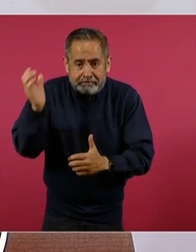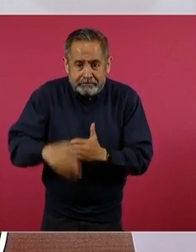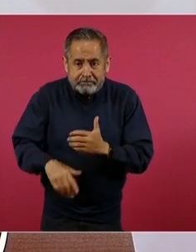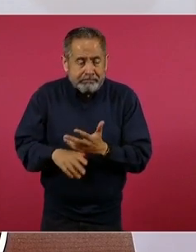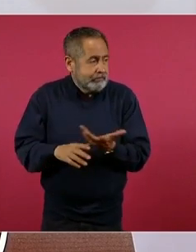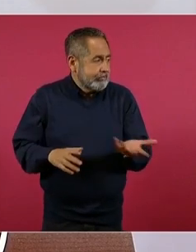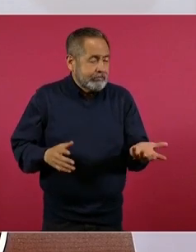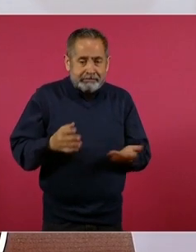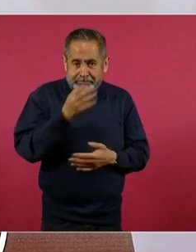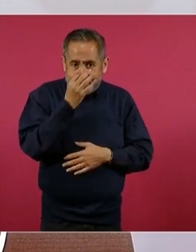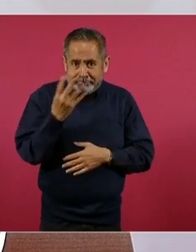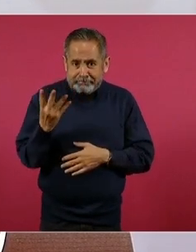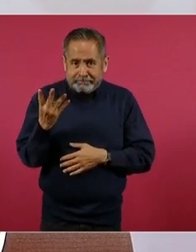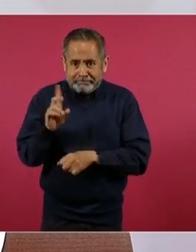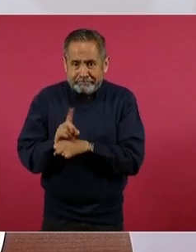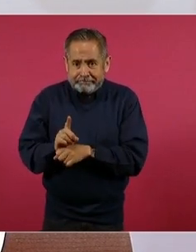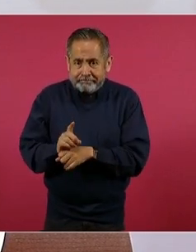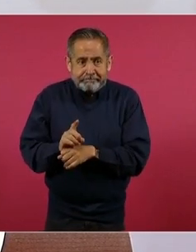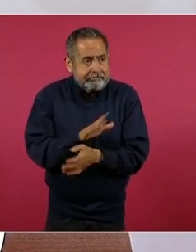¿Cuatro? 4 días.